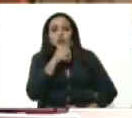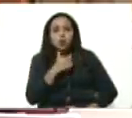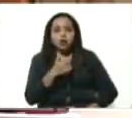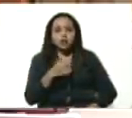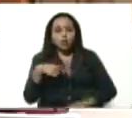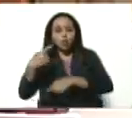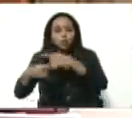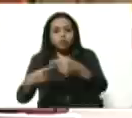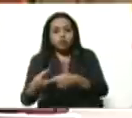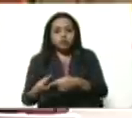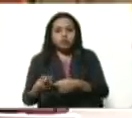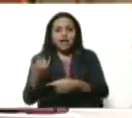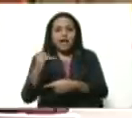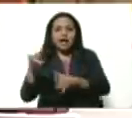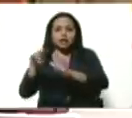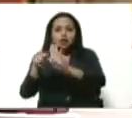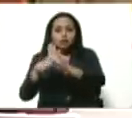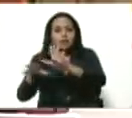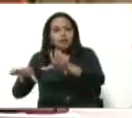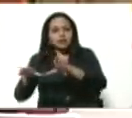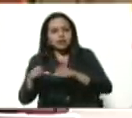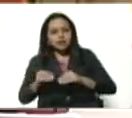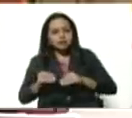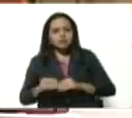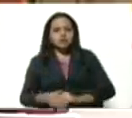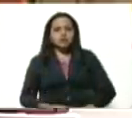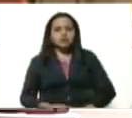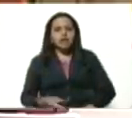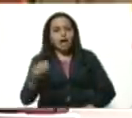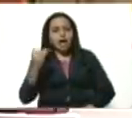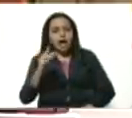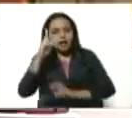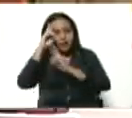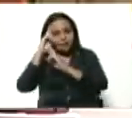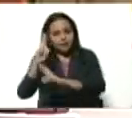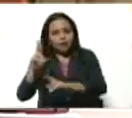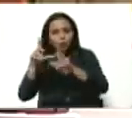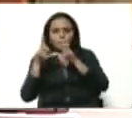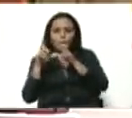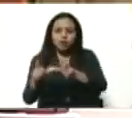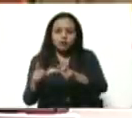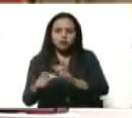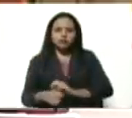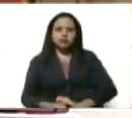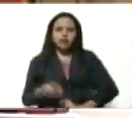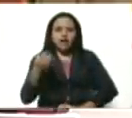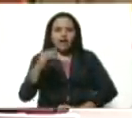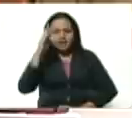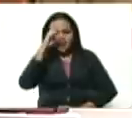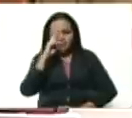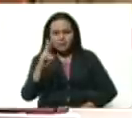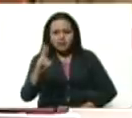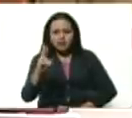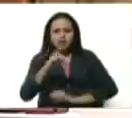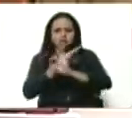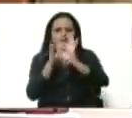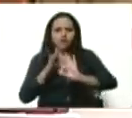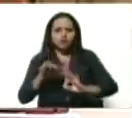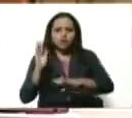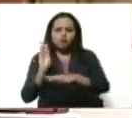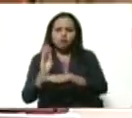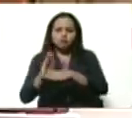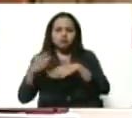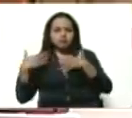sus medidas de prevención han respetado las cuarentenas han respetado los protocolos de seguridad sanitaria